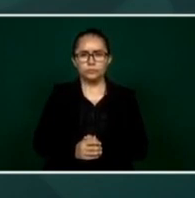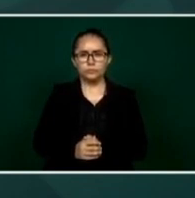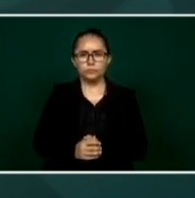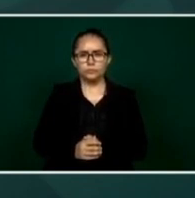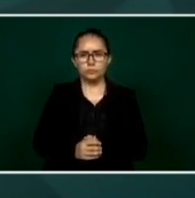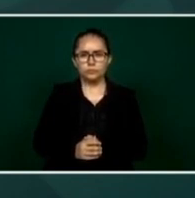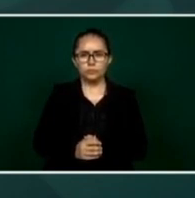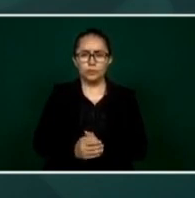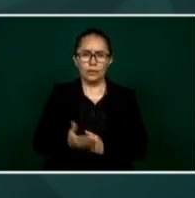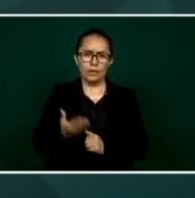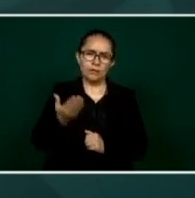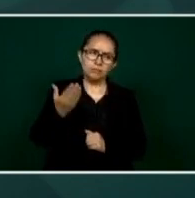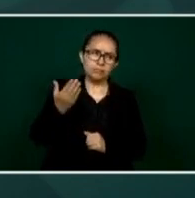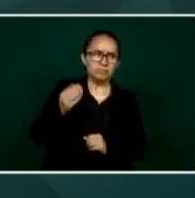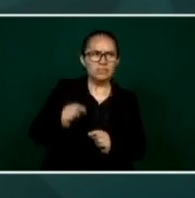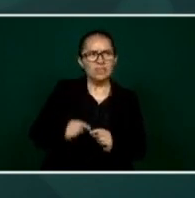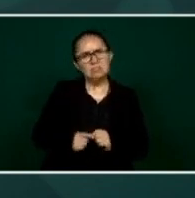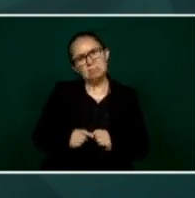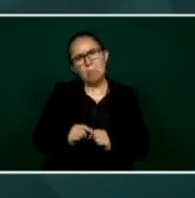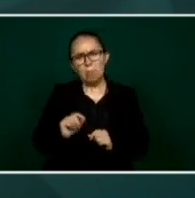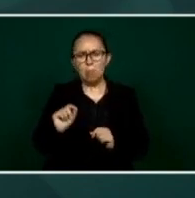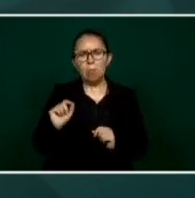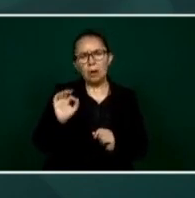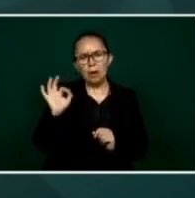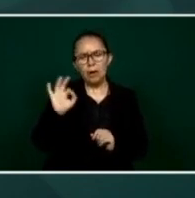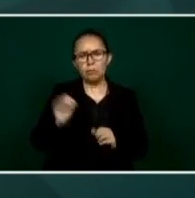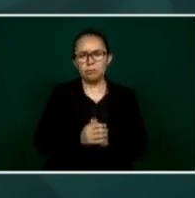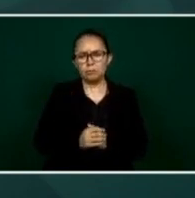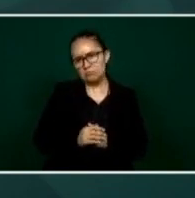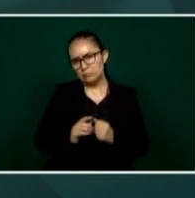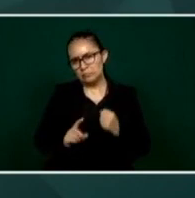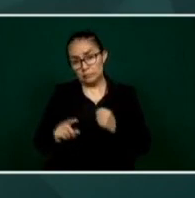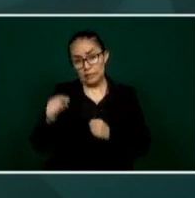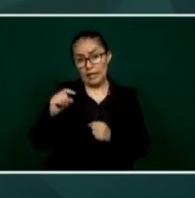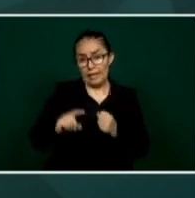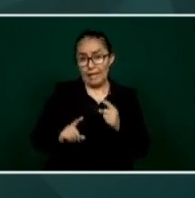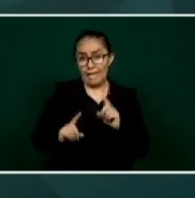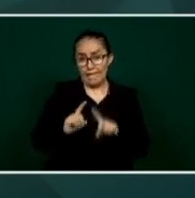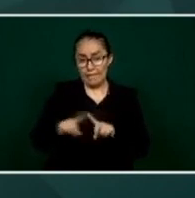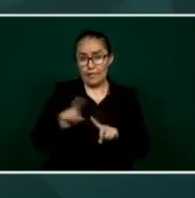No como quisiéramos, pero es